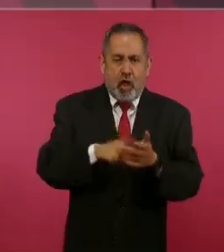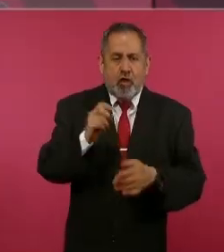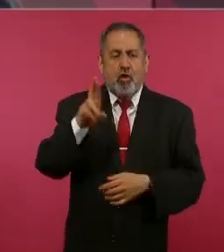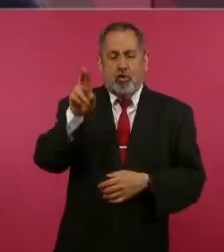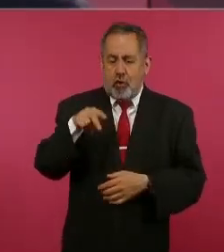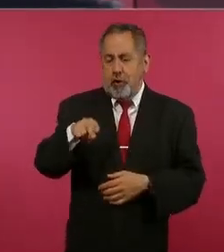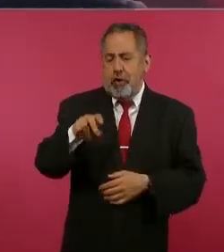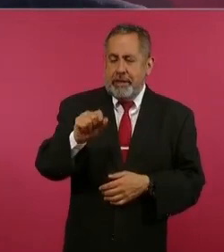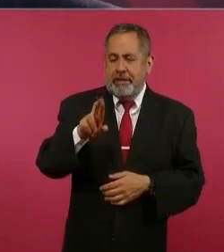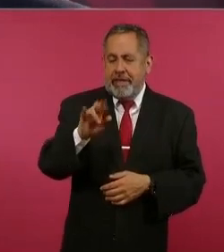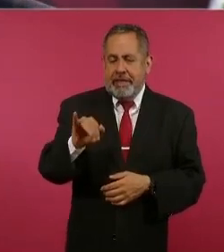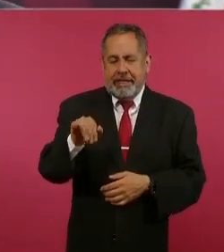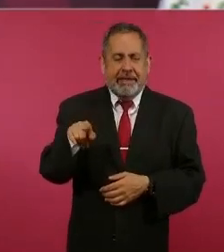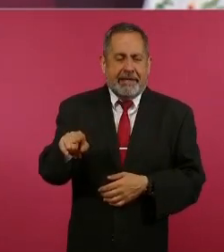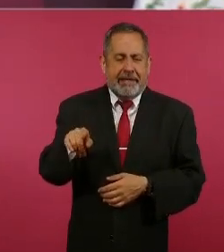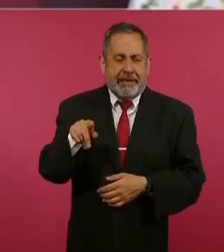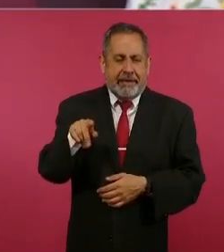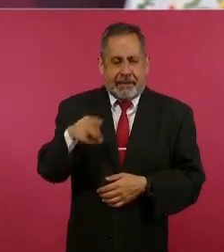doctor